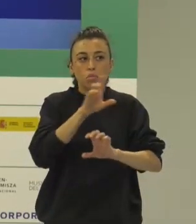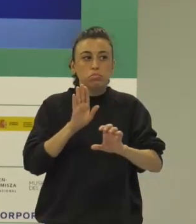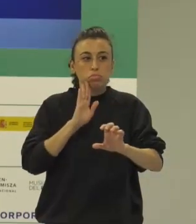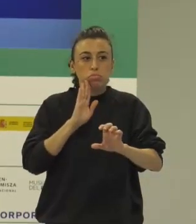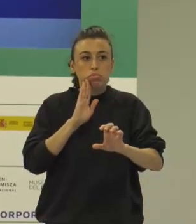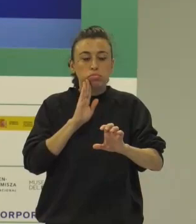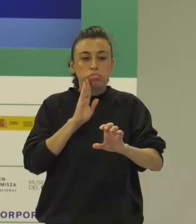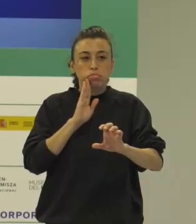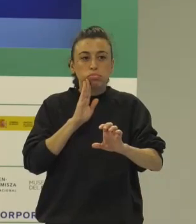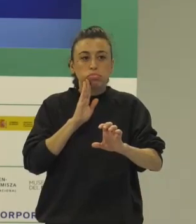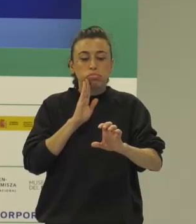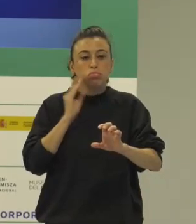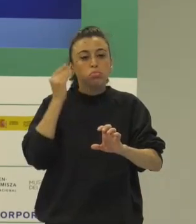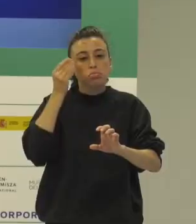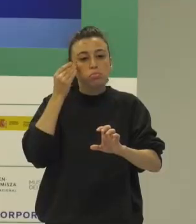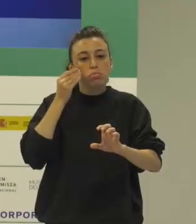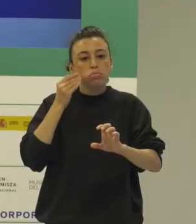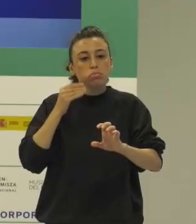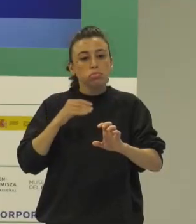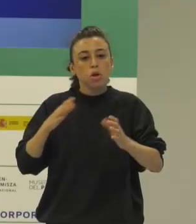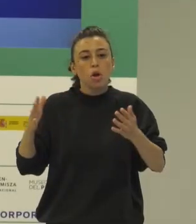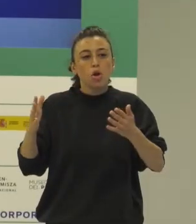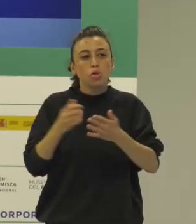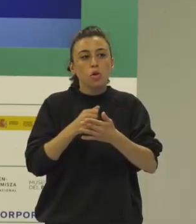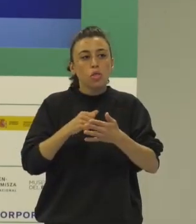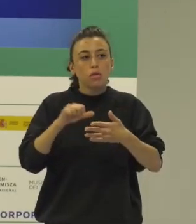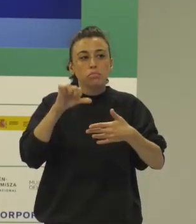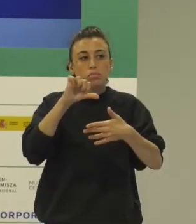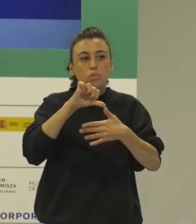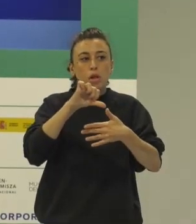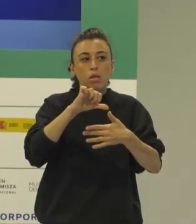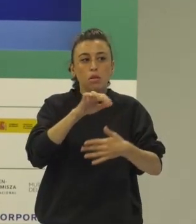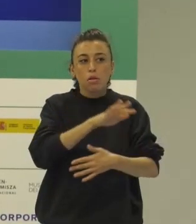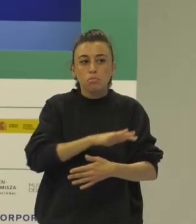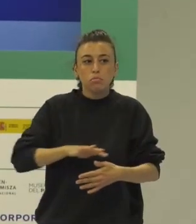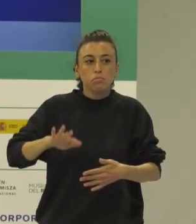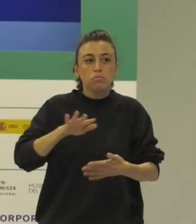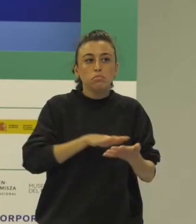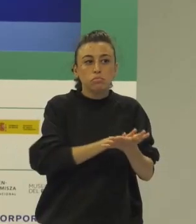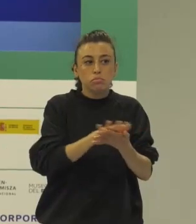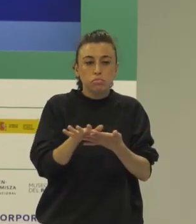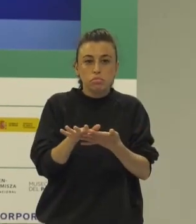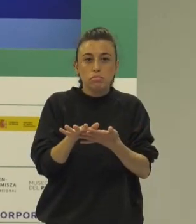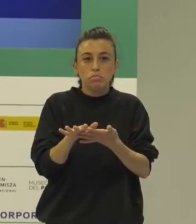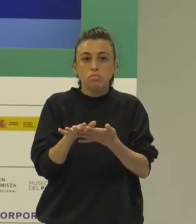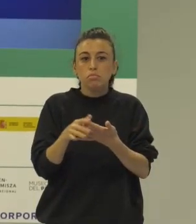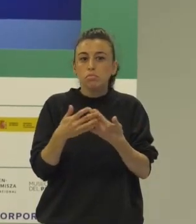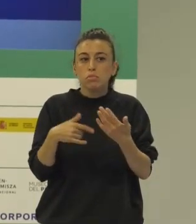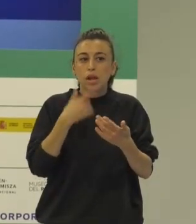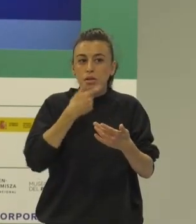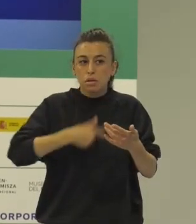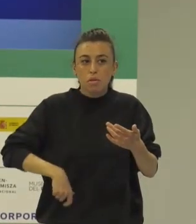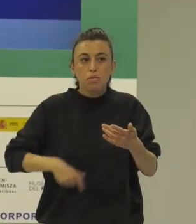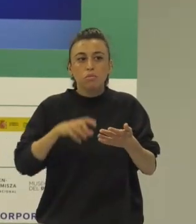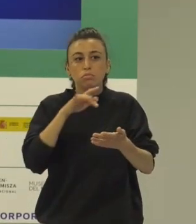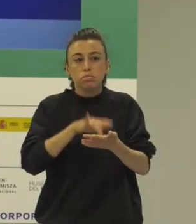que está recorriendo toda Latinoamérica, lo podemos ver en El Salvador, lo podemos ver en Honduras, hasta el otro